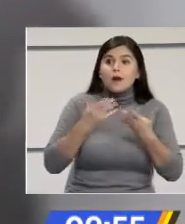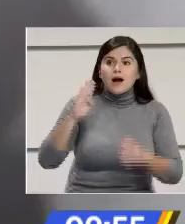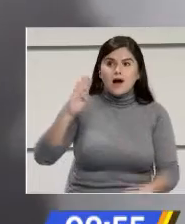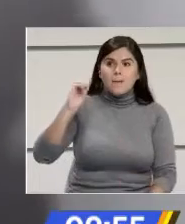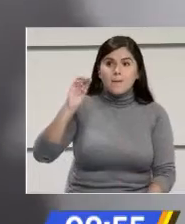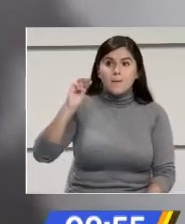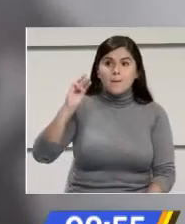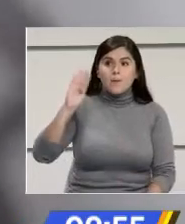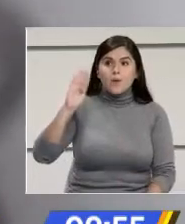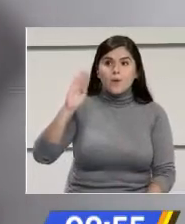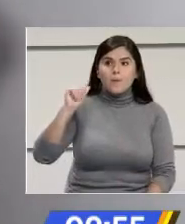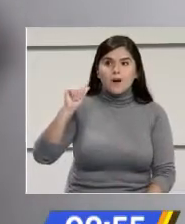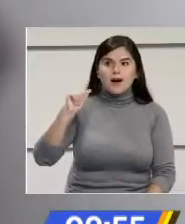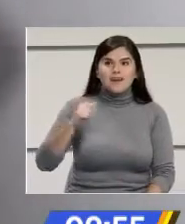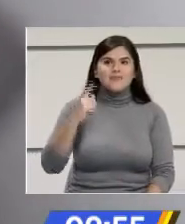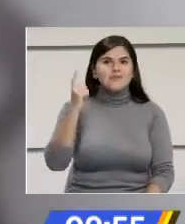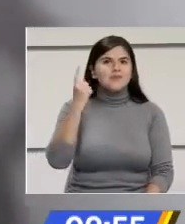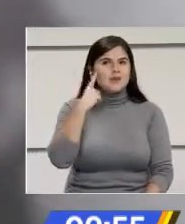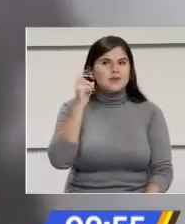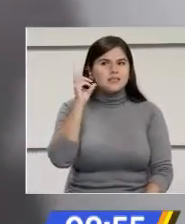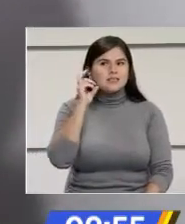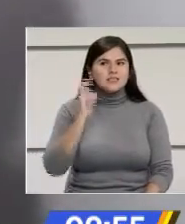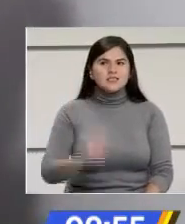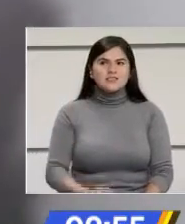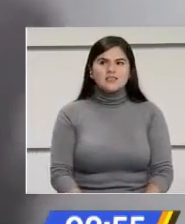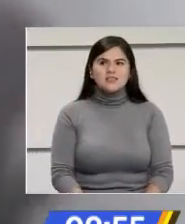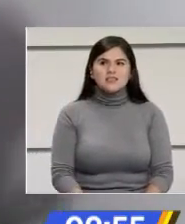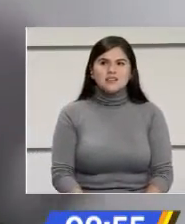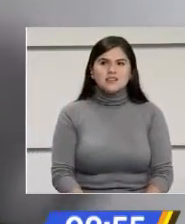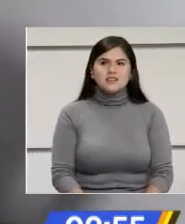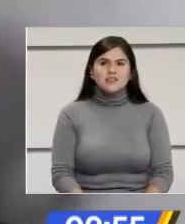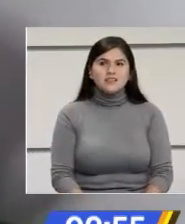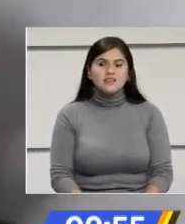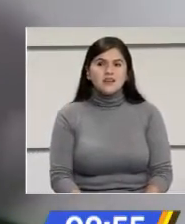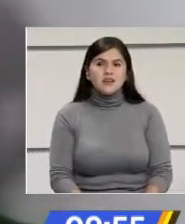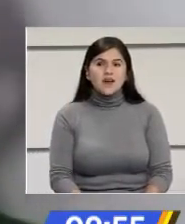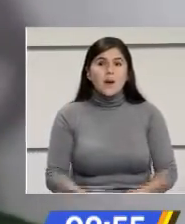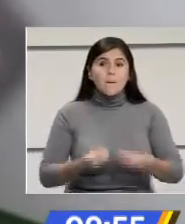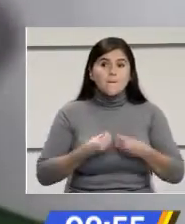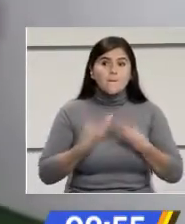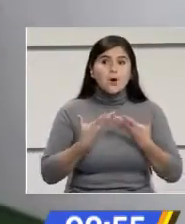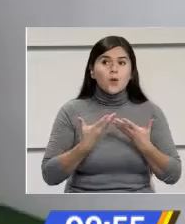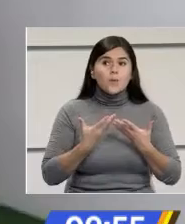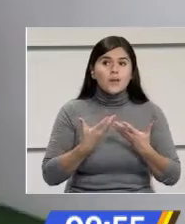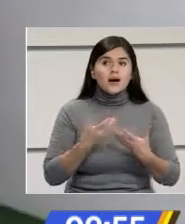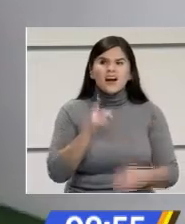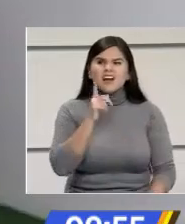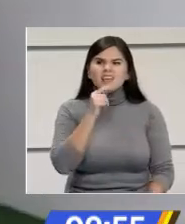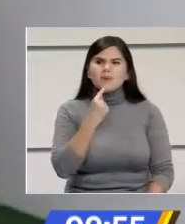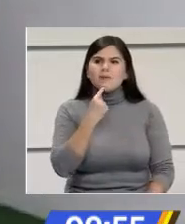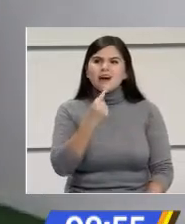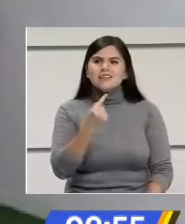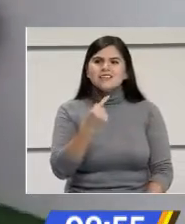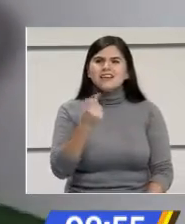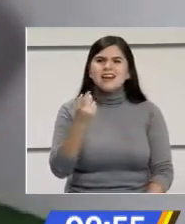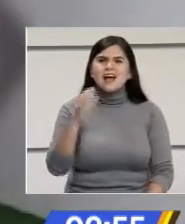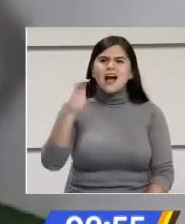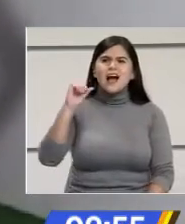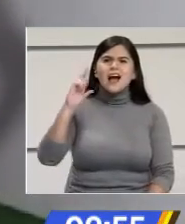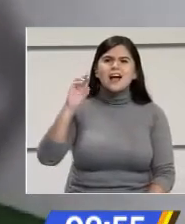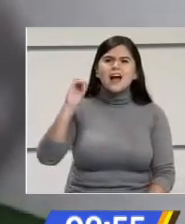un gritillo al estilo guanacasteco. Y estamos para la niña atrás, Delmis no tira bombas. Carolina, me gusta que preparada